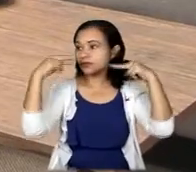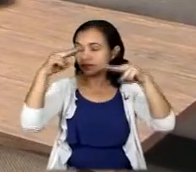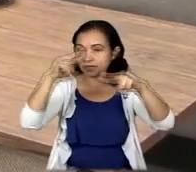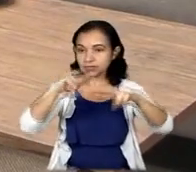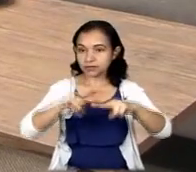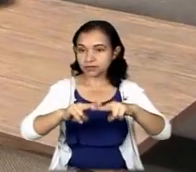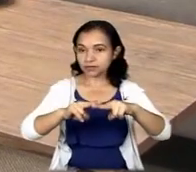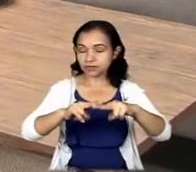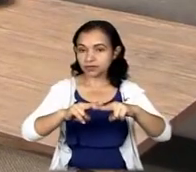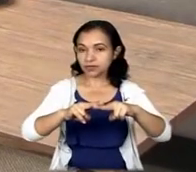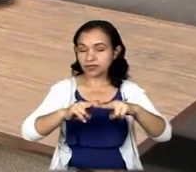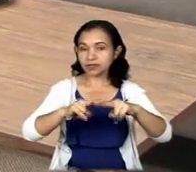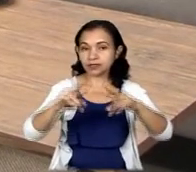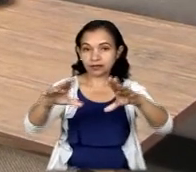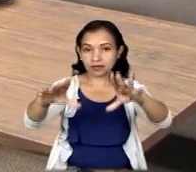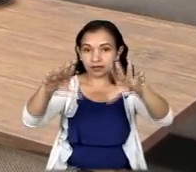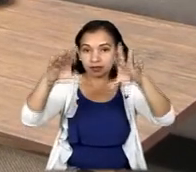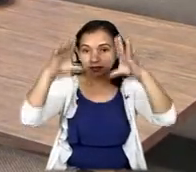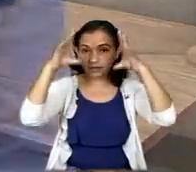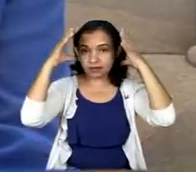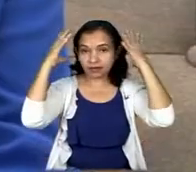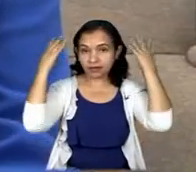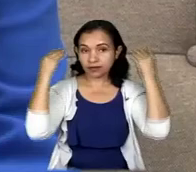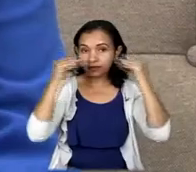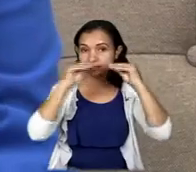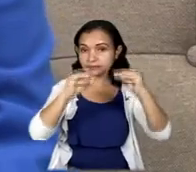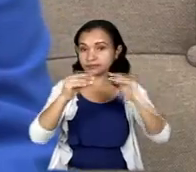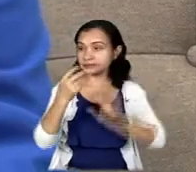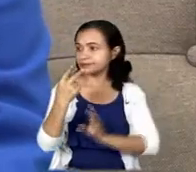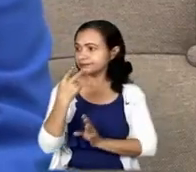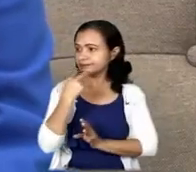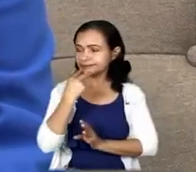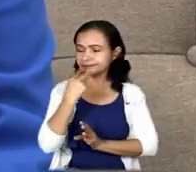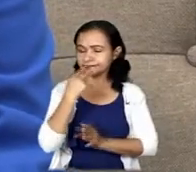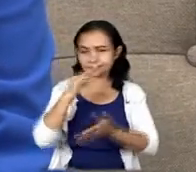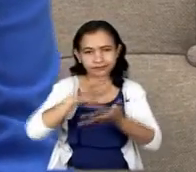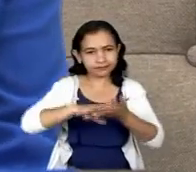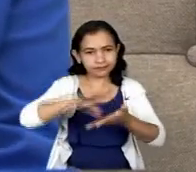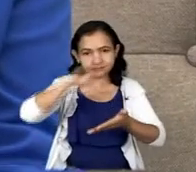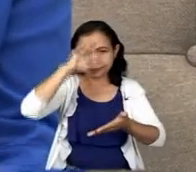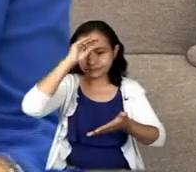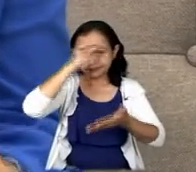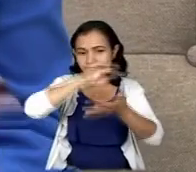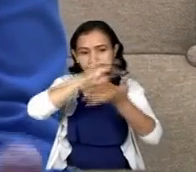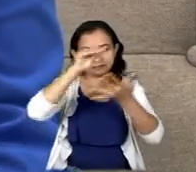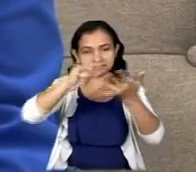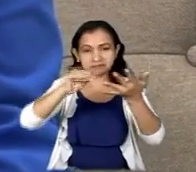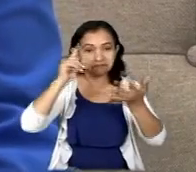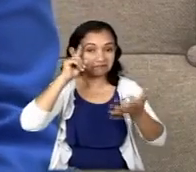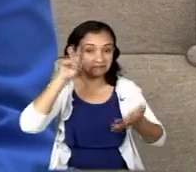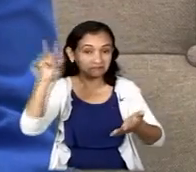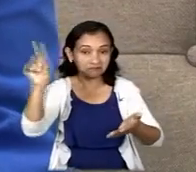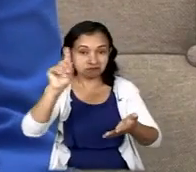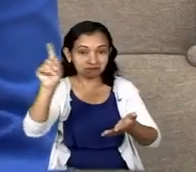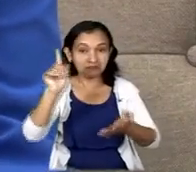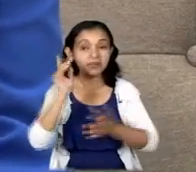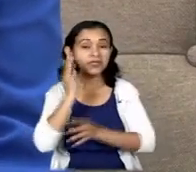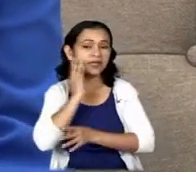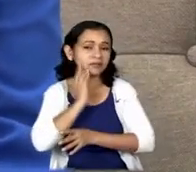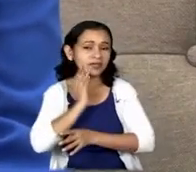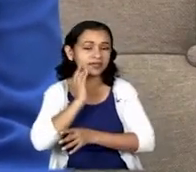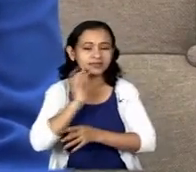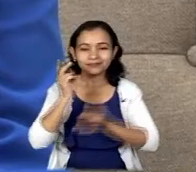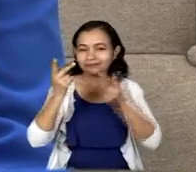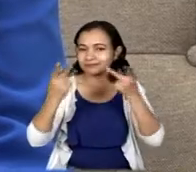Y los docentes que impartían clases no eran docentes preparados pedagógicamente. Quizá tenían el conocimiento, pero no